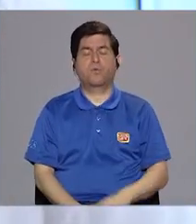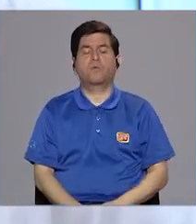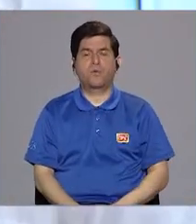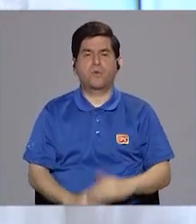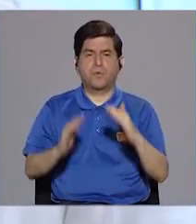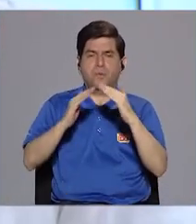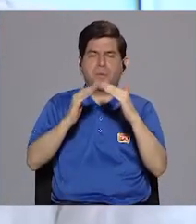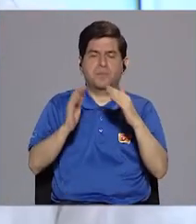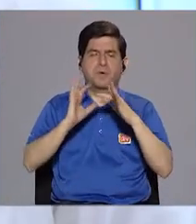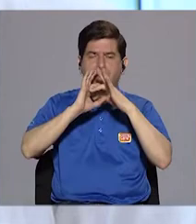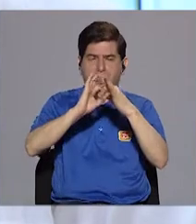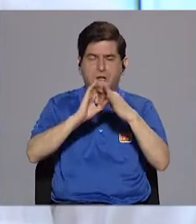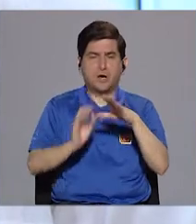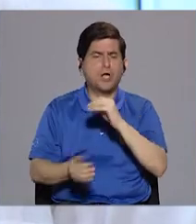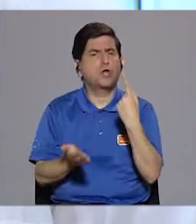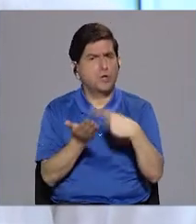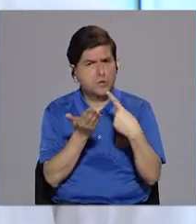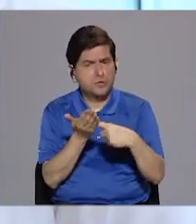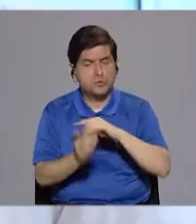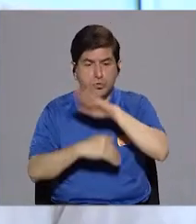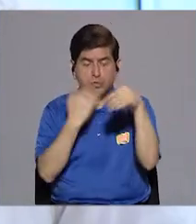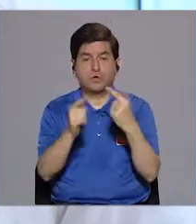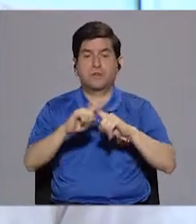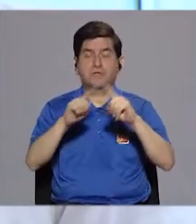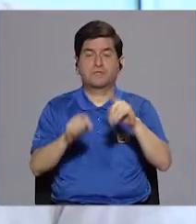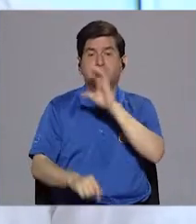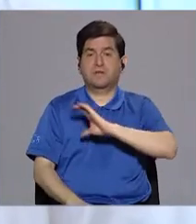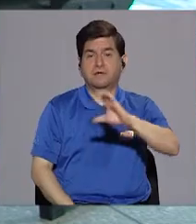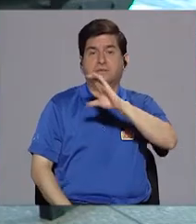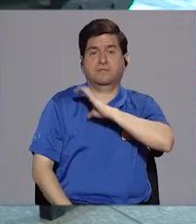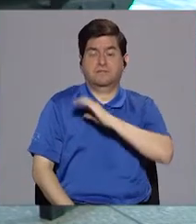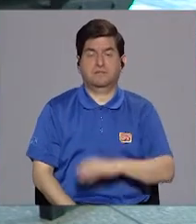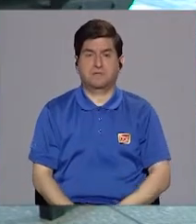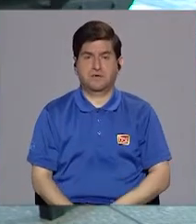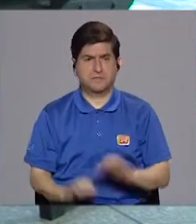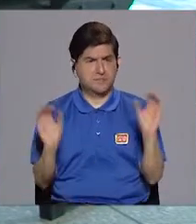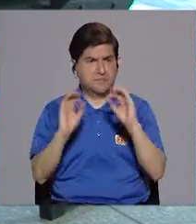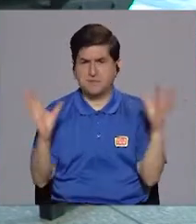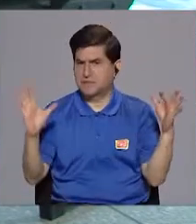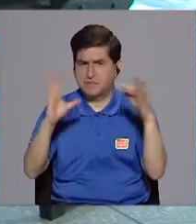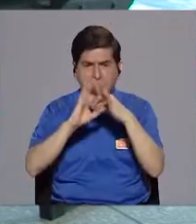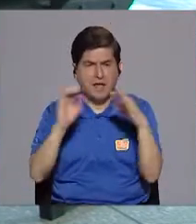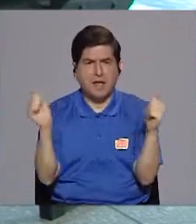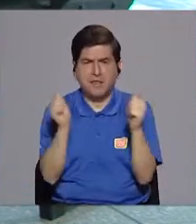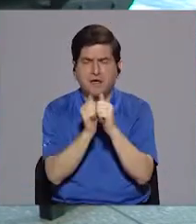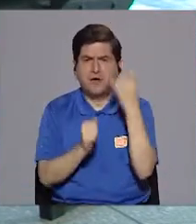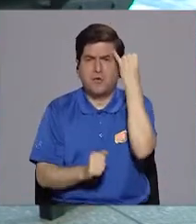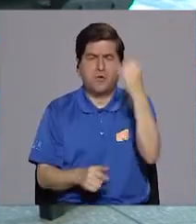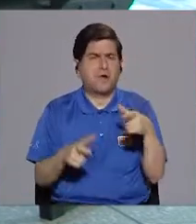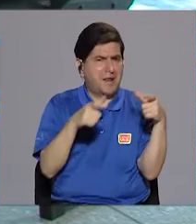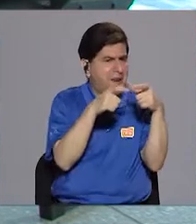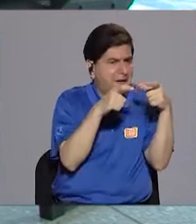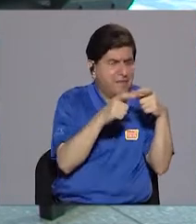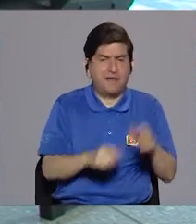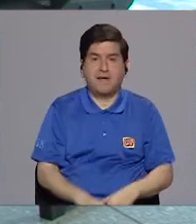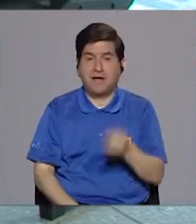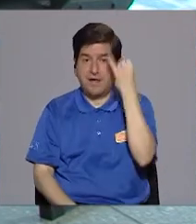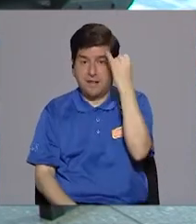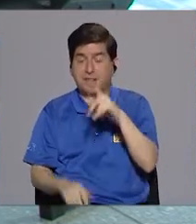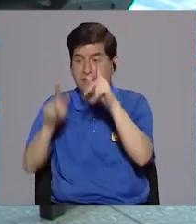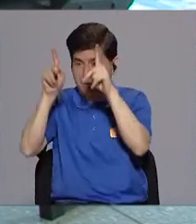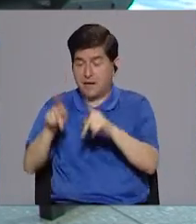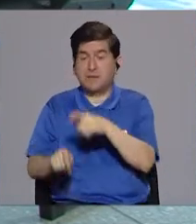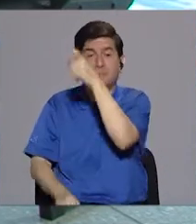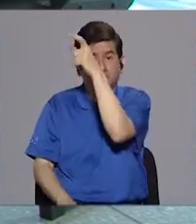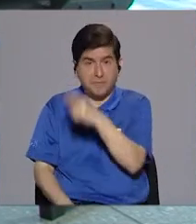discutir, toda una serie de calidades que no tienen nada que ver con el concepto de elitista, sino sí. tiene que ver con el concepto de la persona